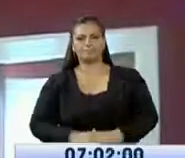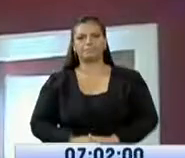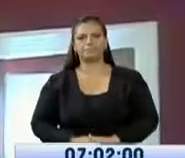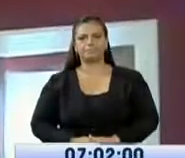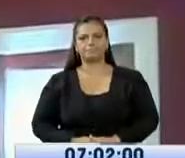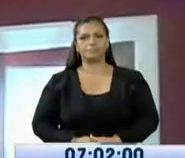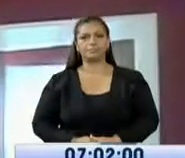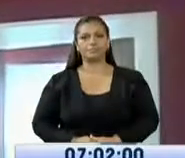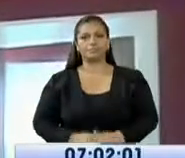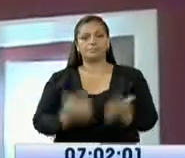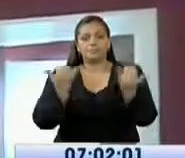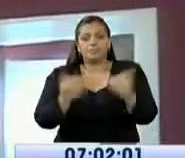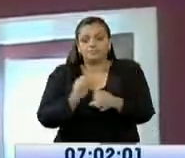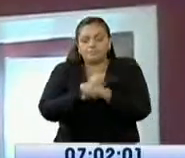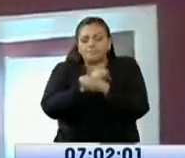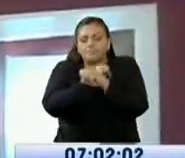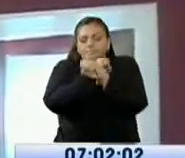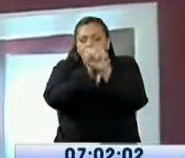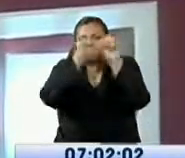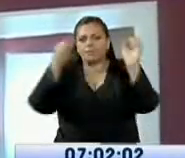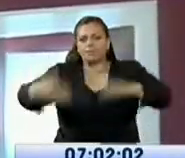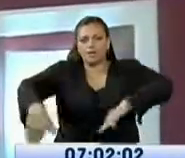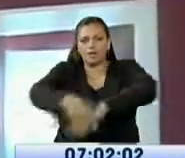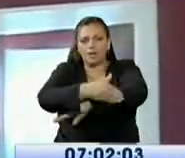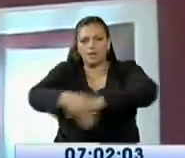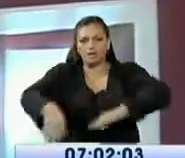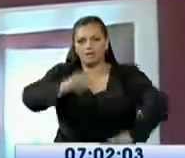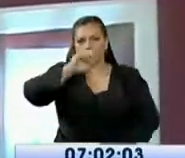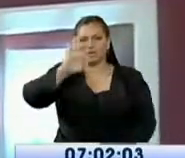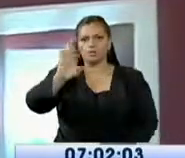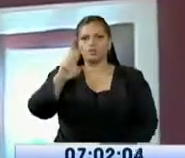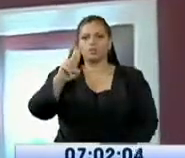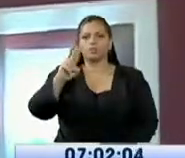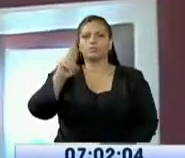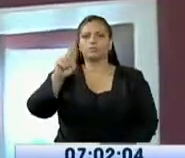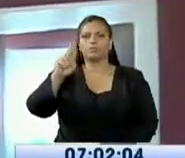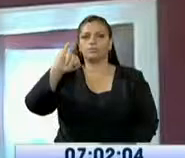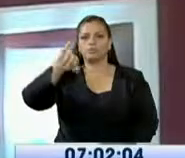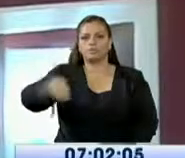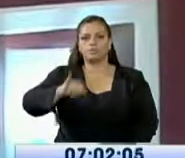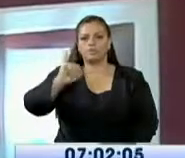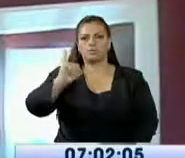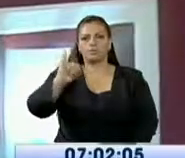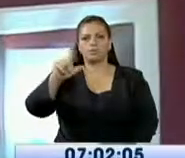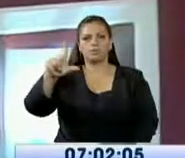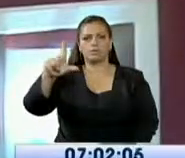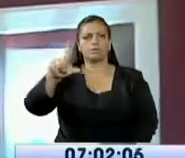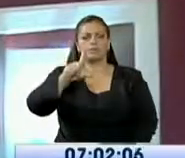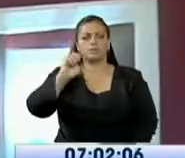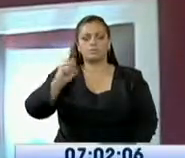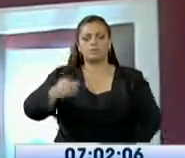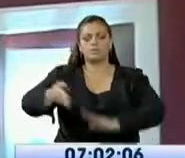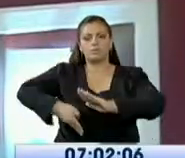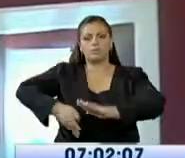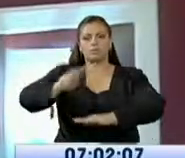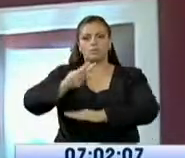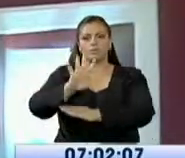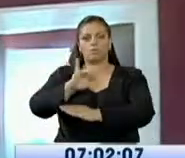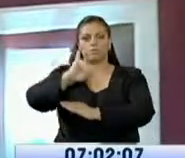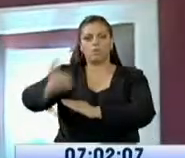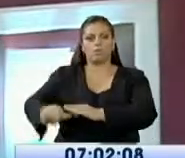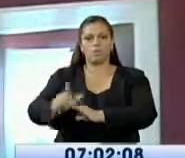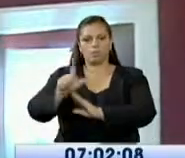Que esta madrugada en las calles Vicente Trujillo y la avenida 25 de Julio al sur de Guayaquil se produjo la caída de